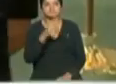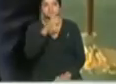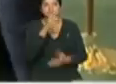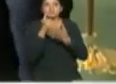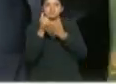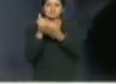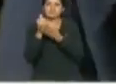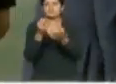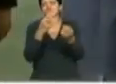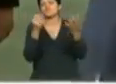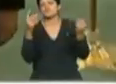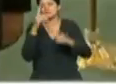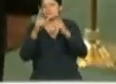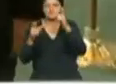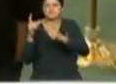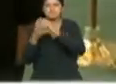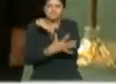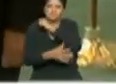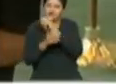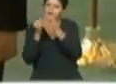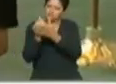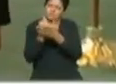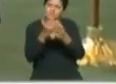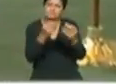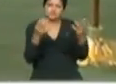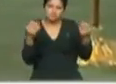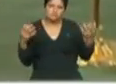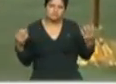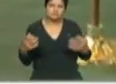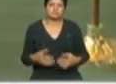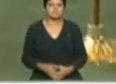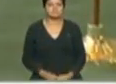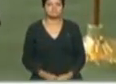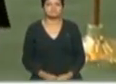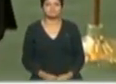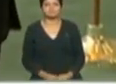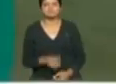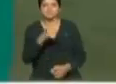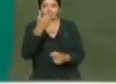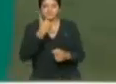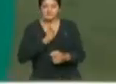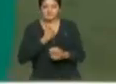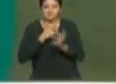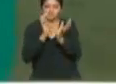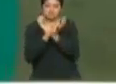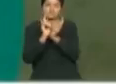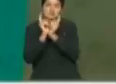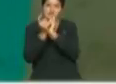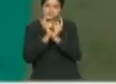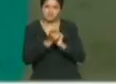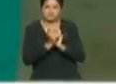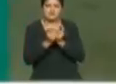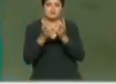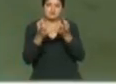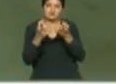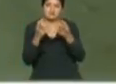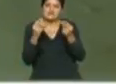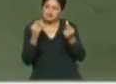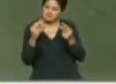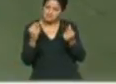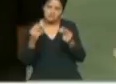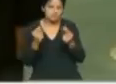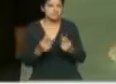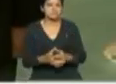Refugiados, Guterres asumirá su cargo en medio de expectativas de diplomáticos sobre modificaciones internas en el organismo para tornarlo más rápido y